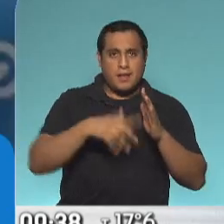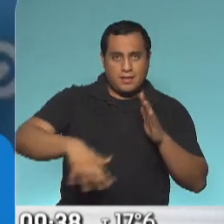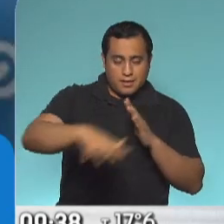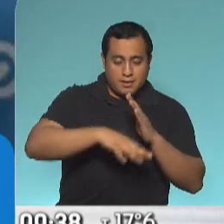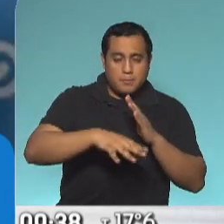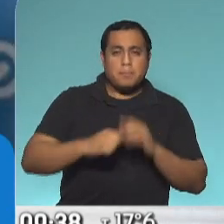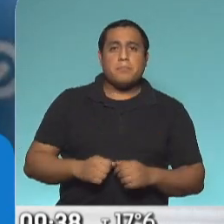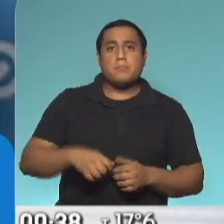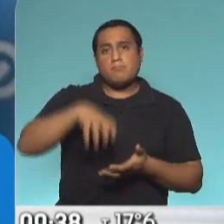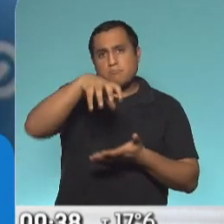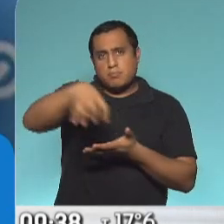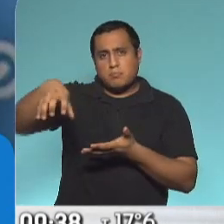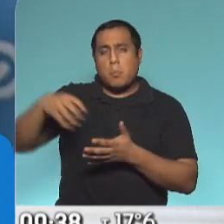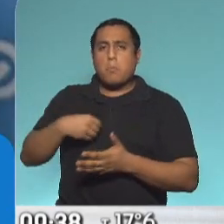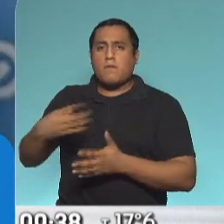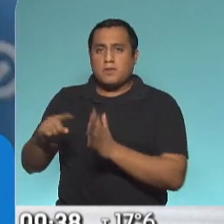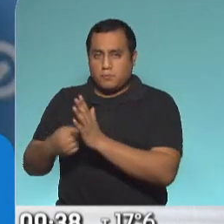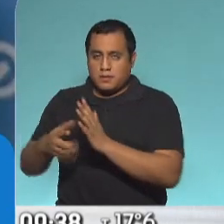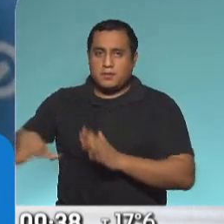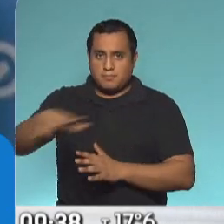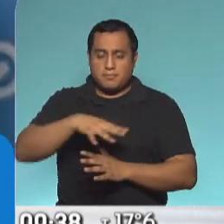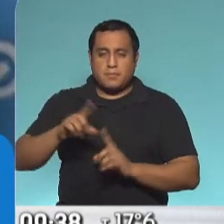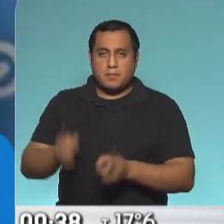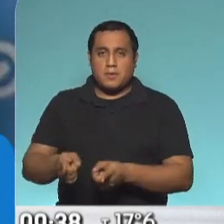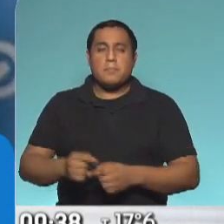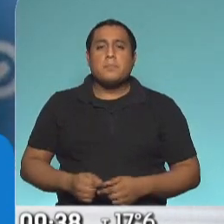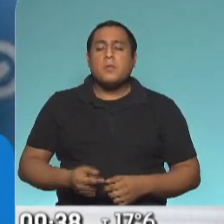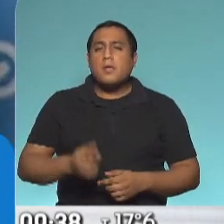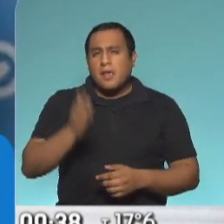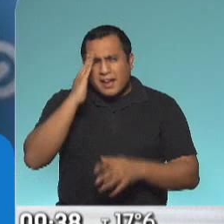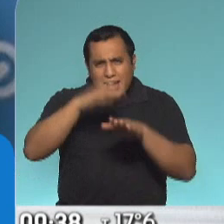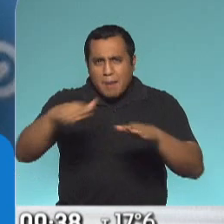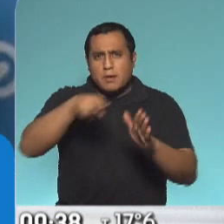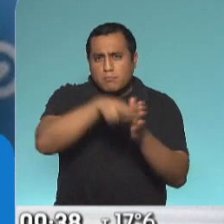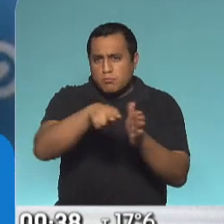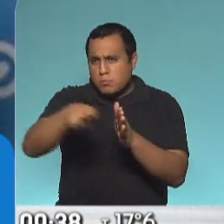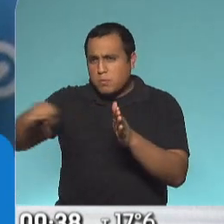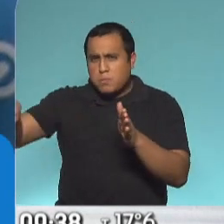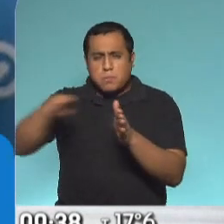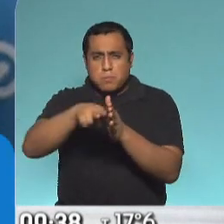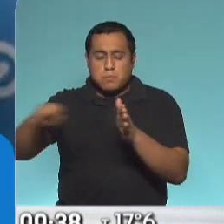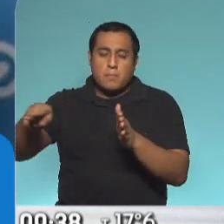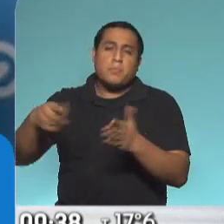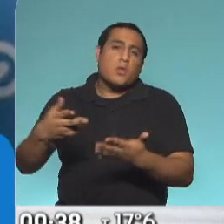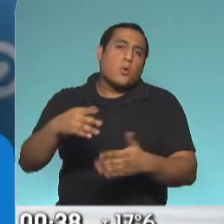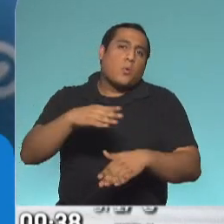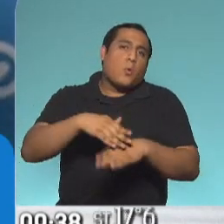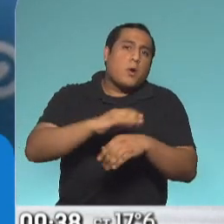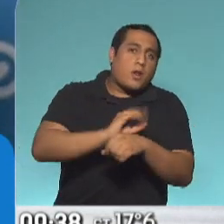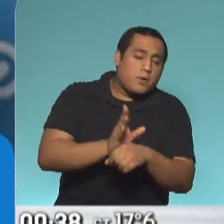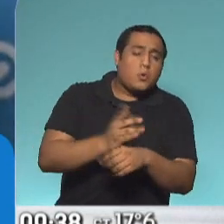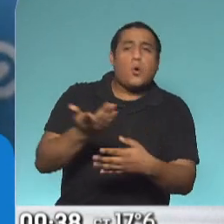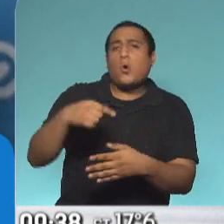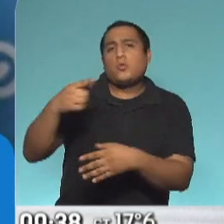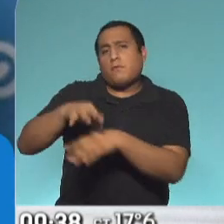y establecimientos de la provincia buenos aires el porcentaje de okupa de camas de terapia intensiva por patología co vida y no